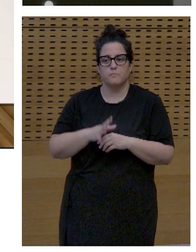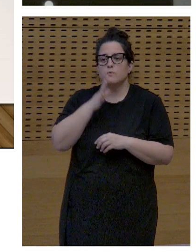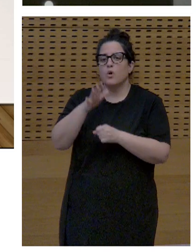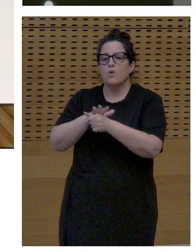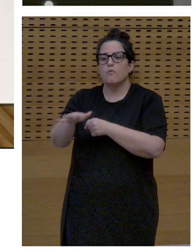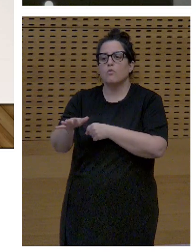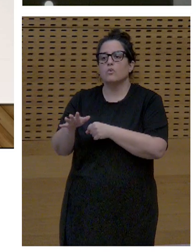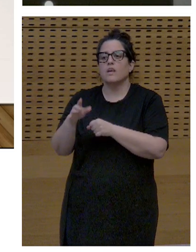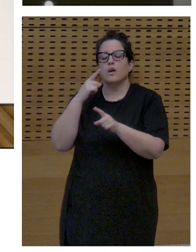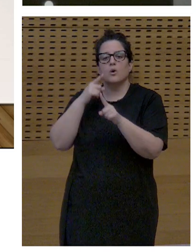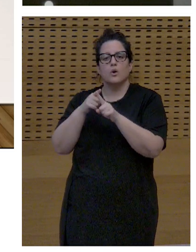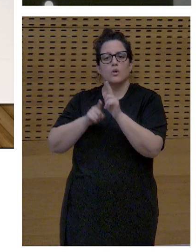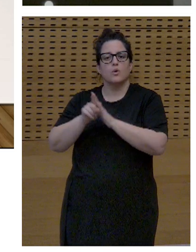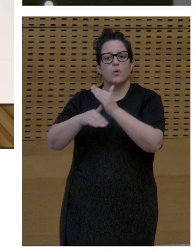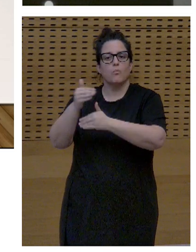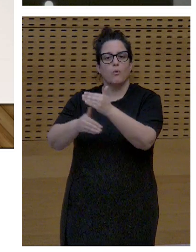en la evolución